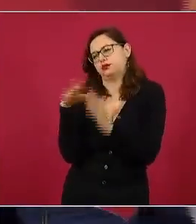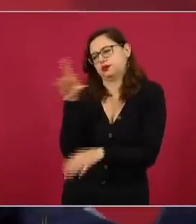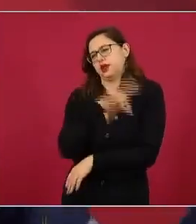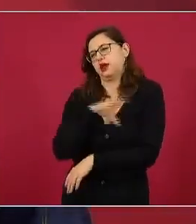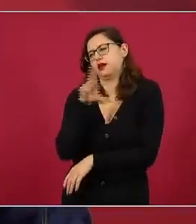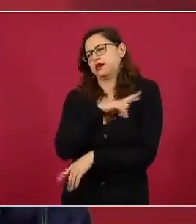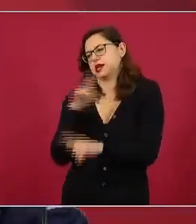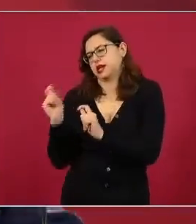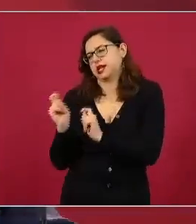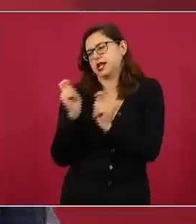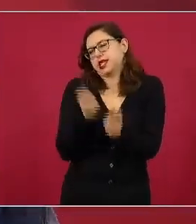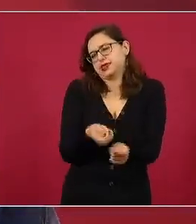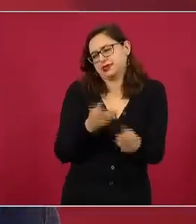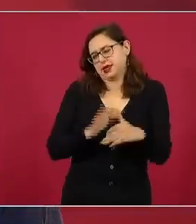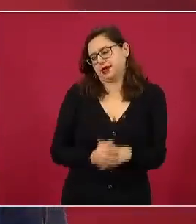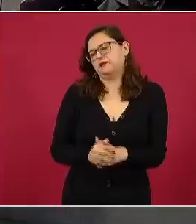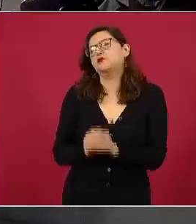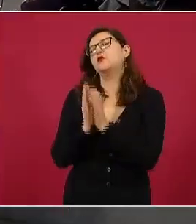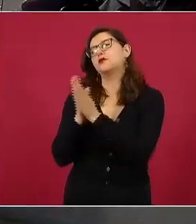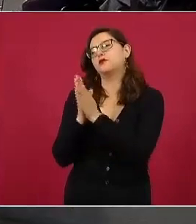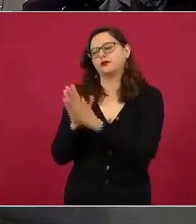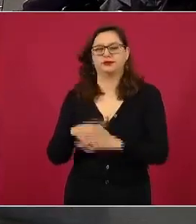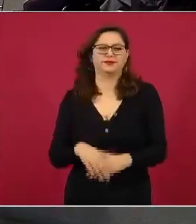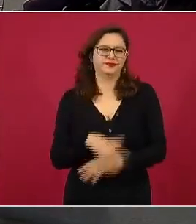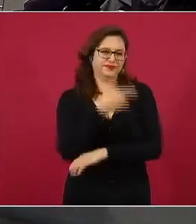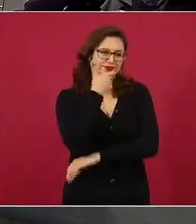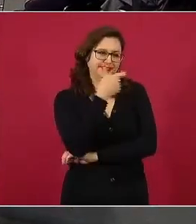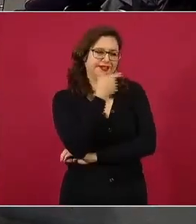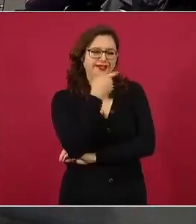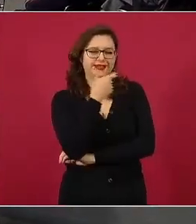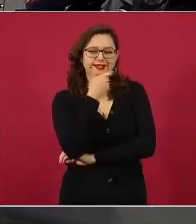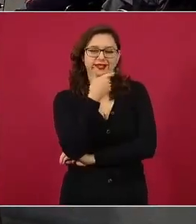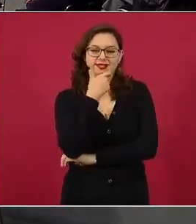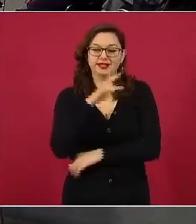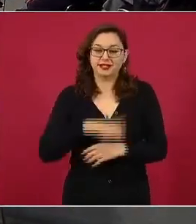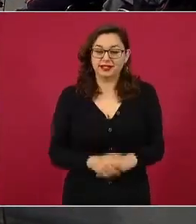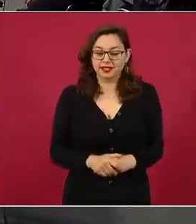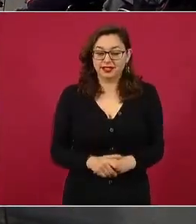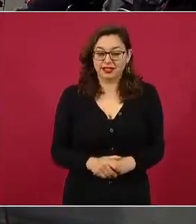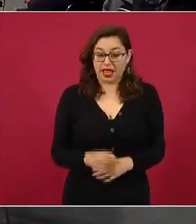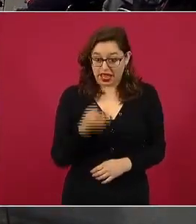periodista, ¿cómo es que dijo Carmen Aristegui? Prestigioso. El prestigioso periodista.